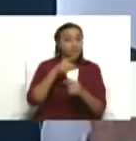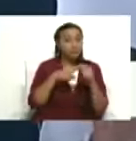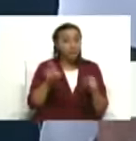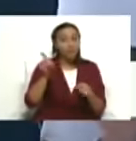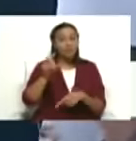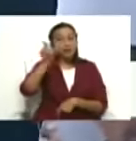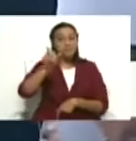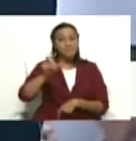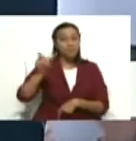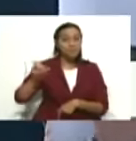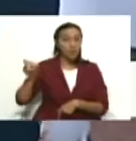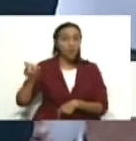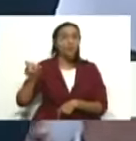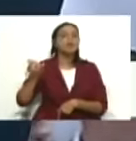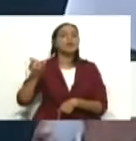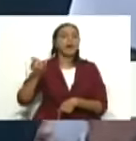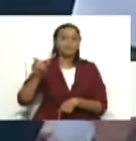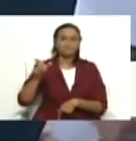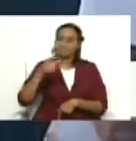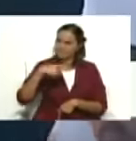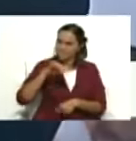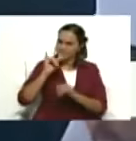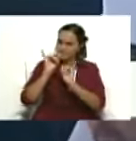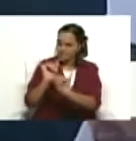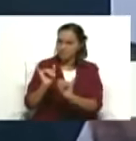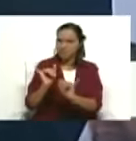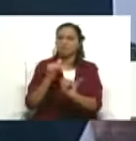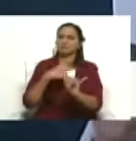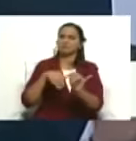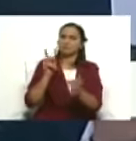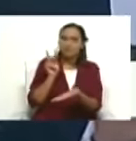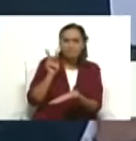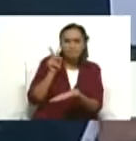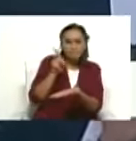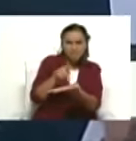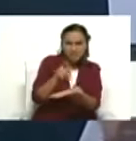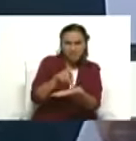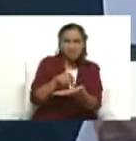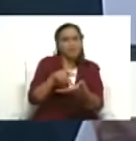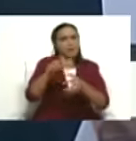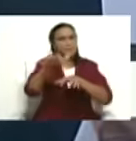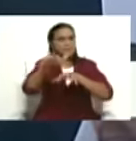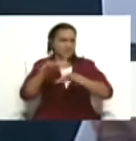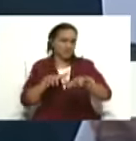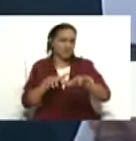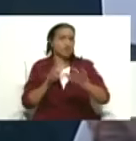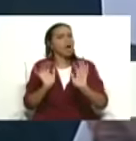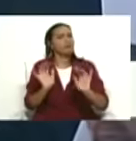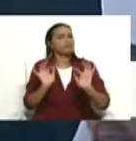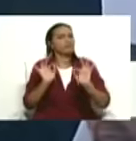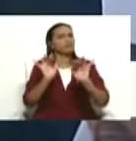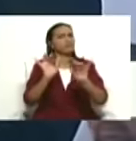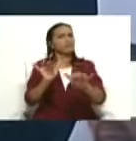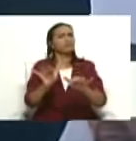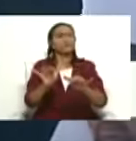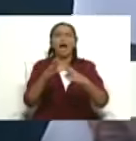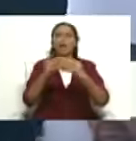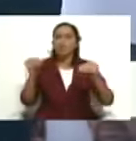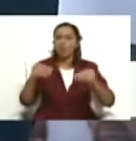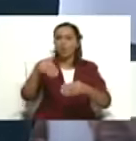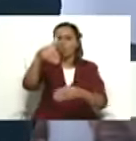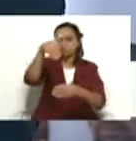pasen por el escrutinio popular, acuda masivamente a las máquinas de